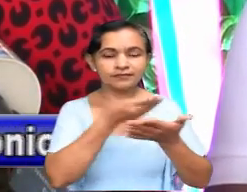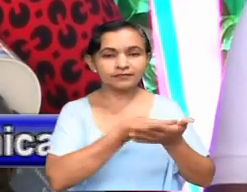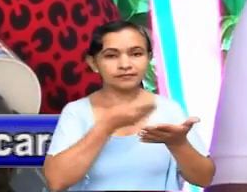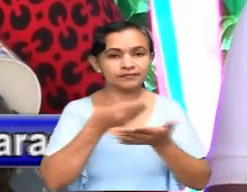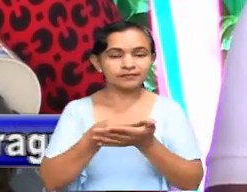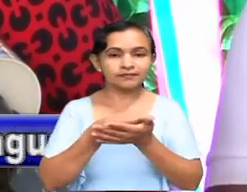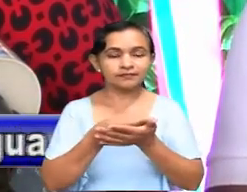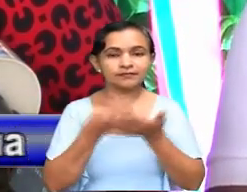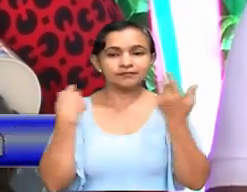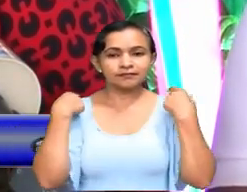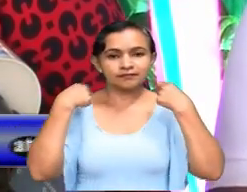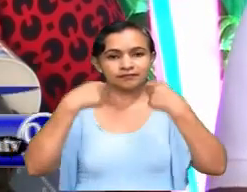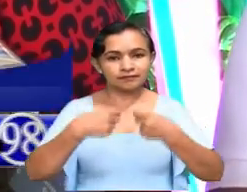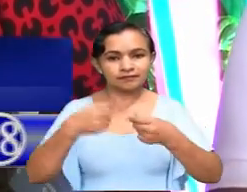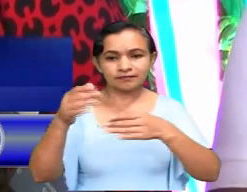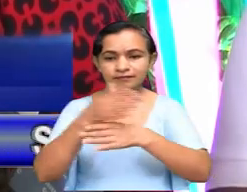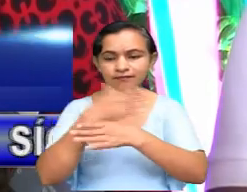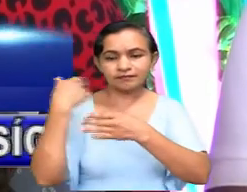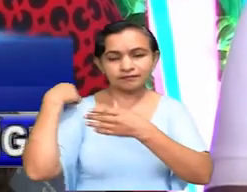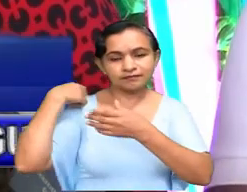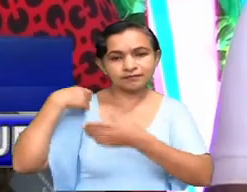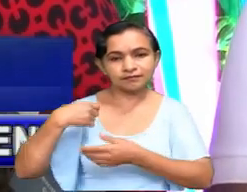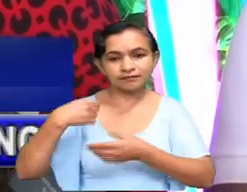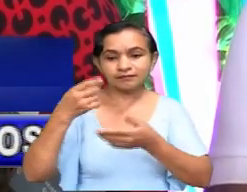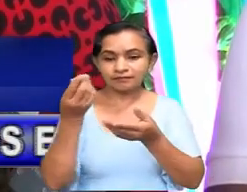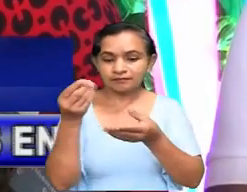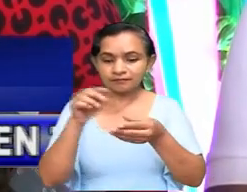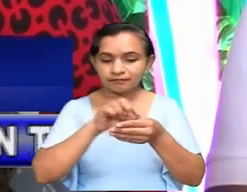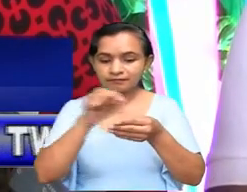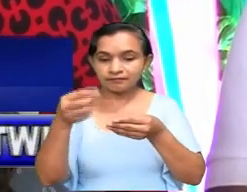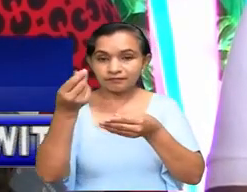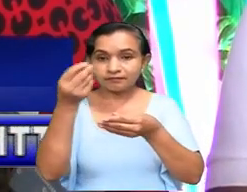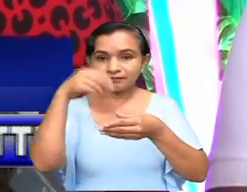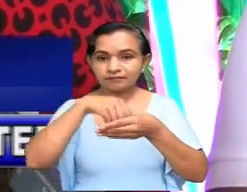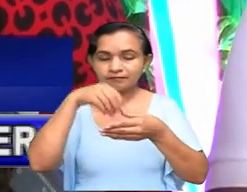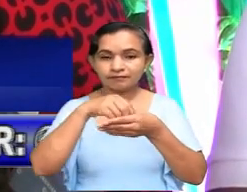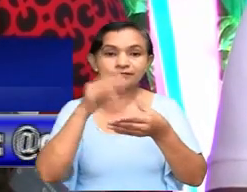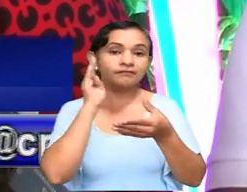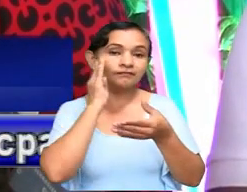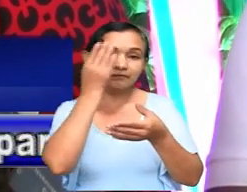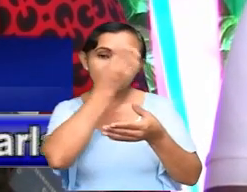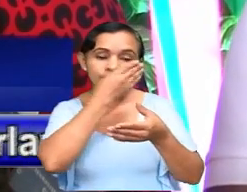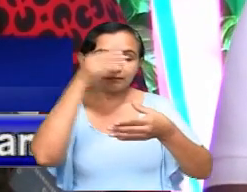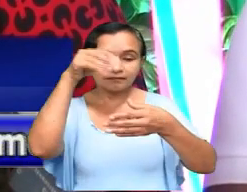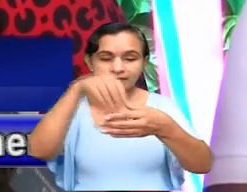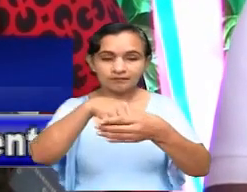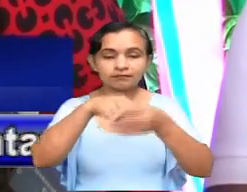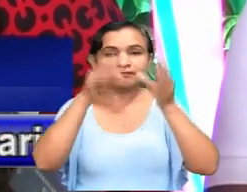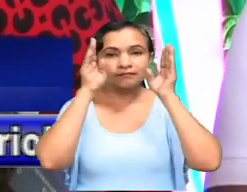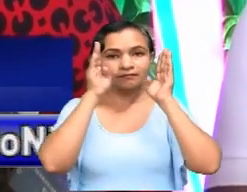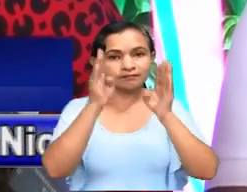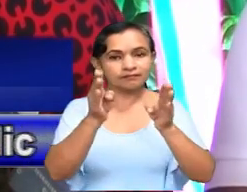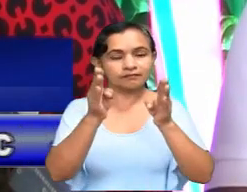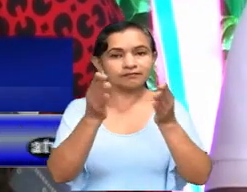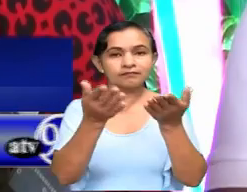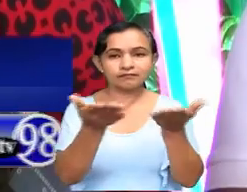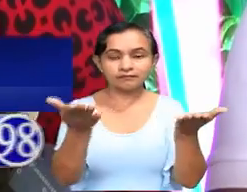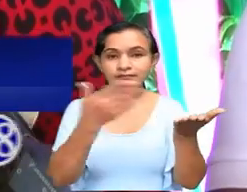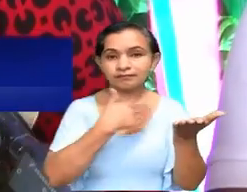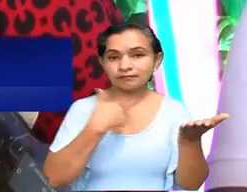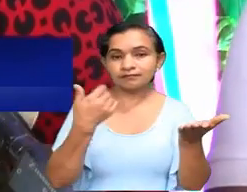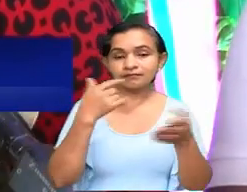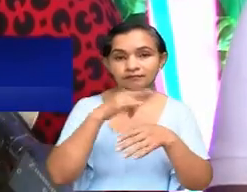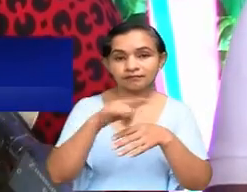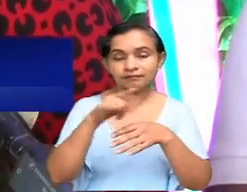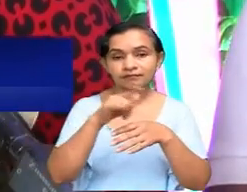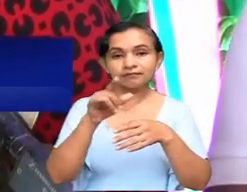Tenemos mochilas, tenemos variedades de bolsos, tenemos monedero, tenemos cosmetiquera. Y para atenderles me pueden